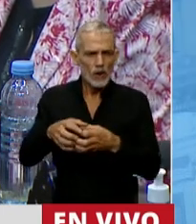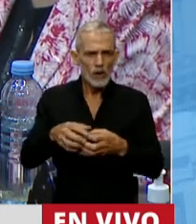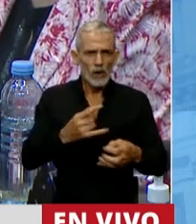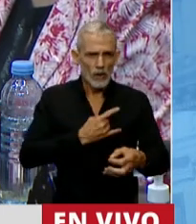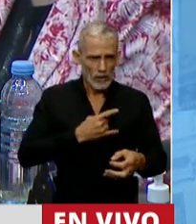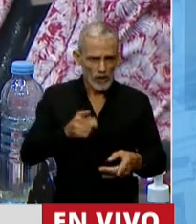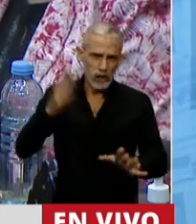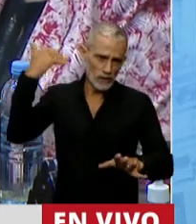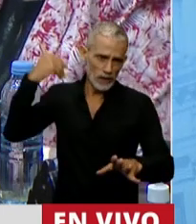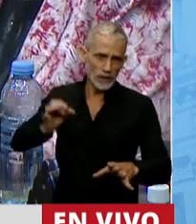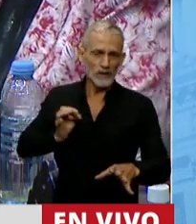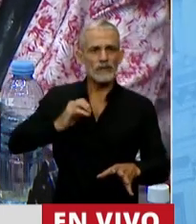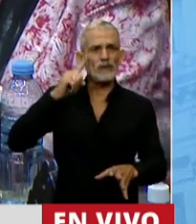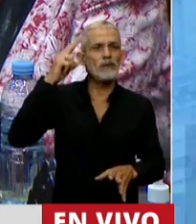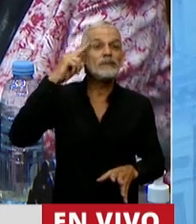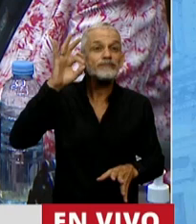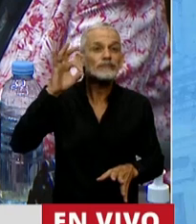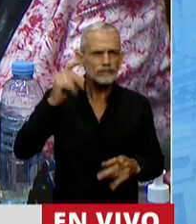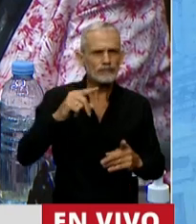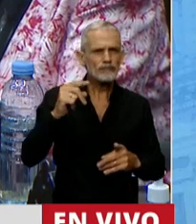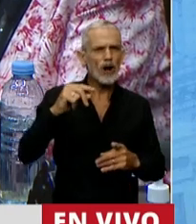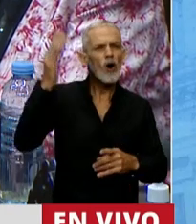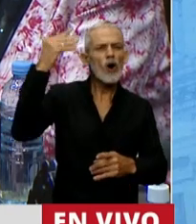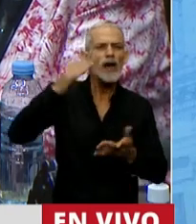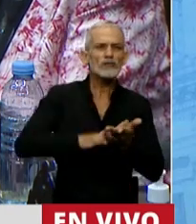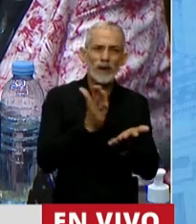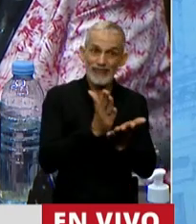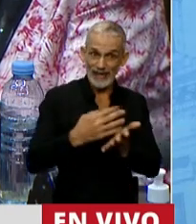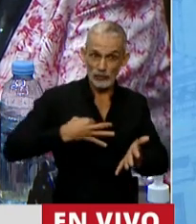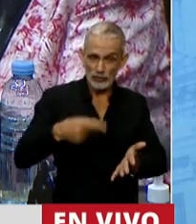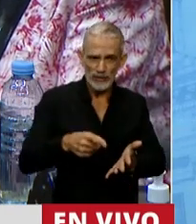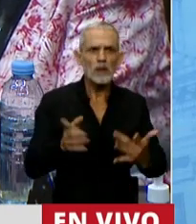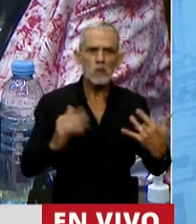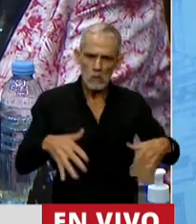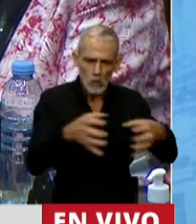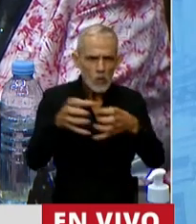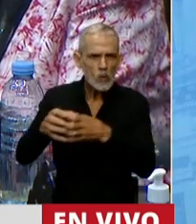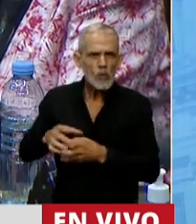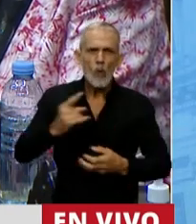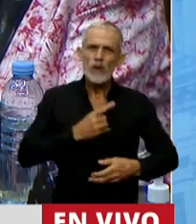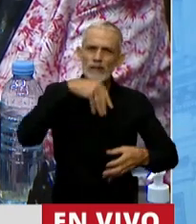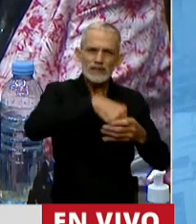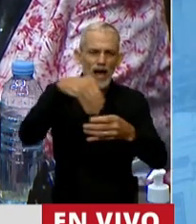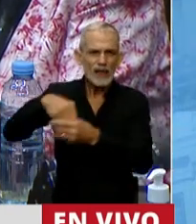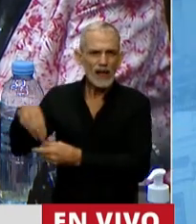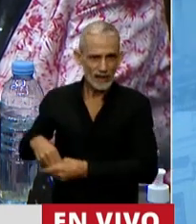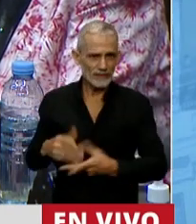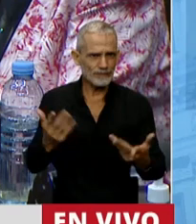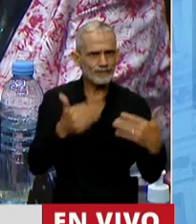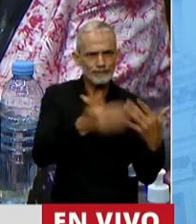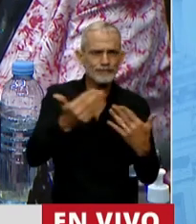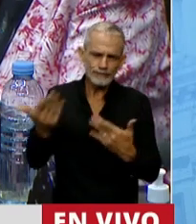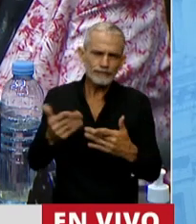se han manifestado desde los años 90 en las jornadas de derechos civiles nacionales. Lo han hecho sucesiva y seguidamente en el